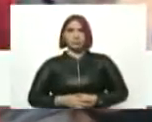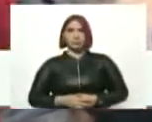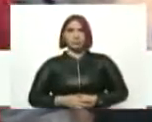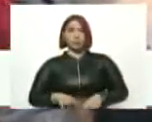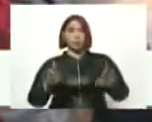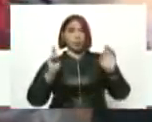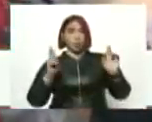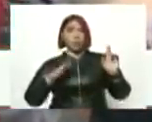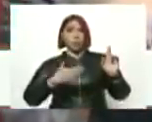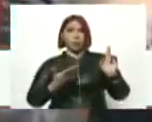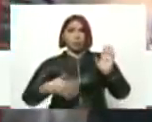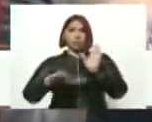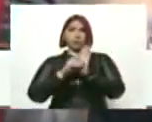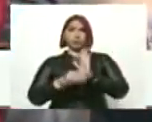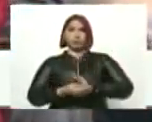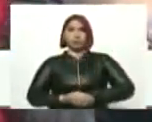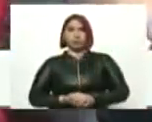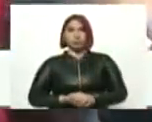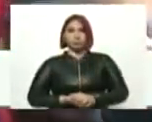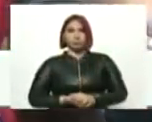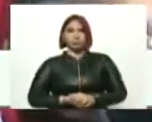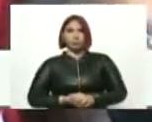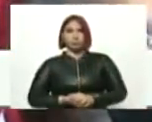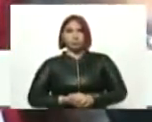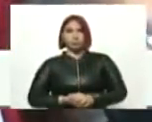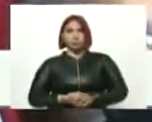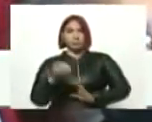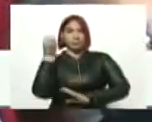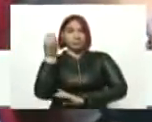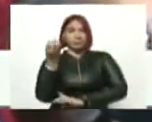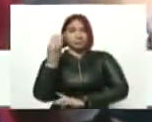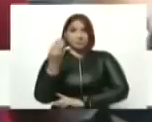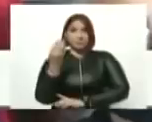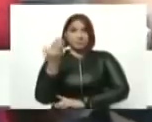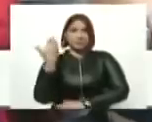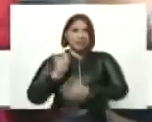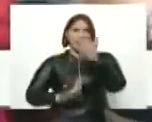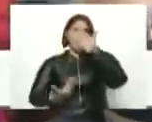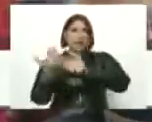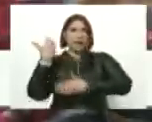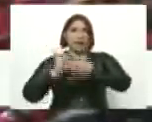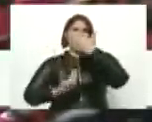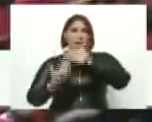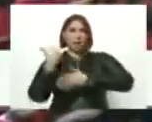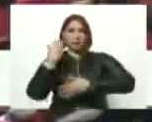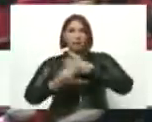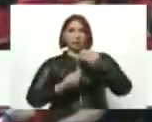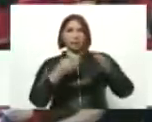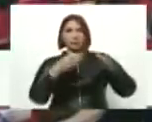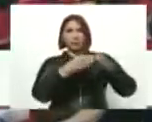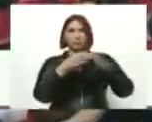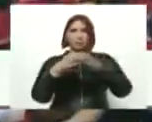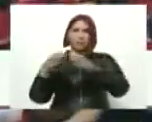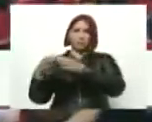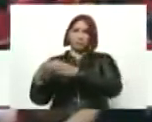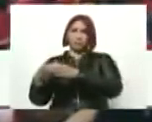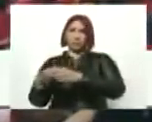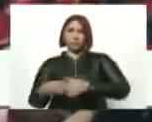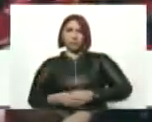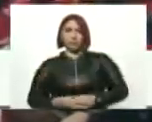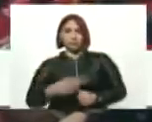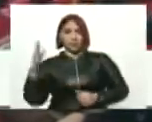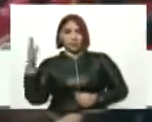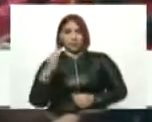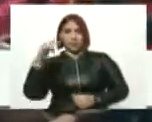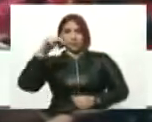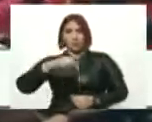Ojalá pudiéramos retomar nosotros los congresos que veníamos haciendo por sectores que vinieron aquí a nuestro país,